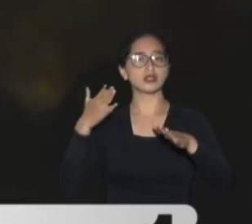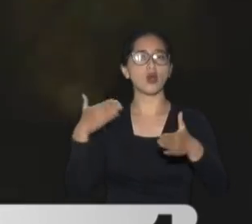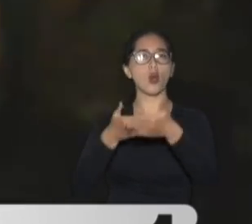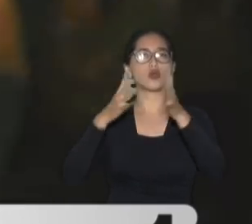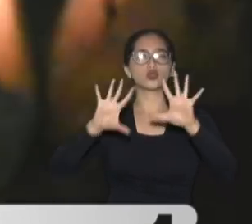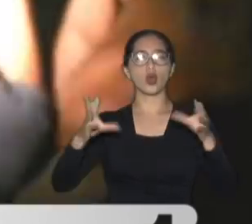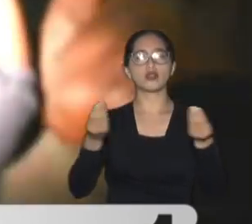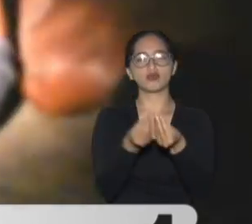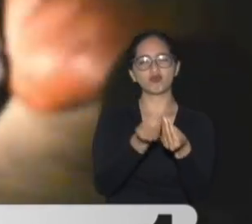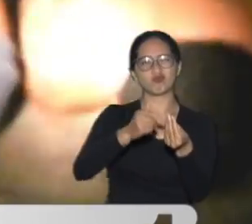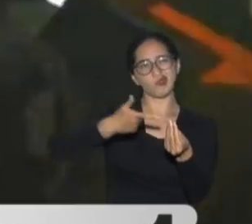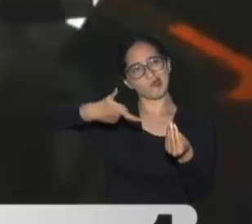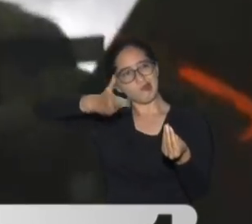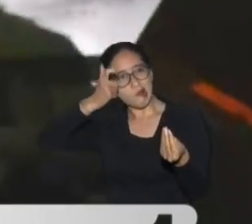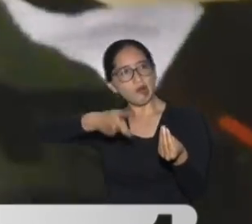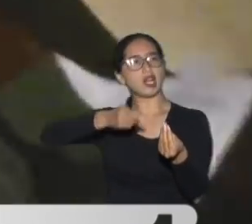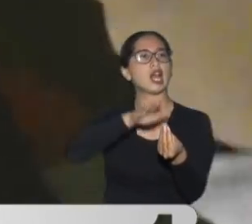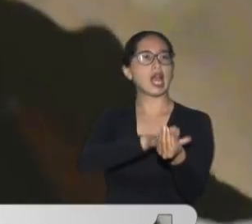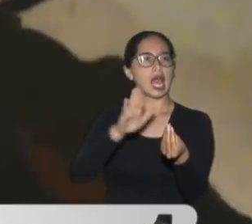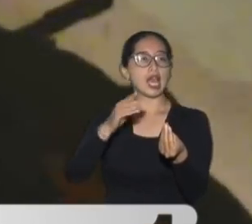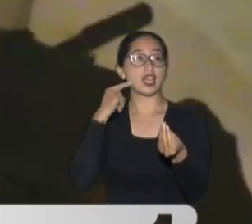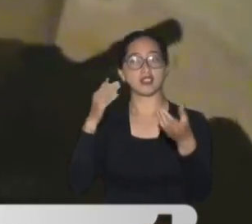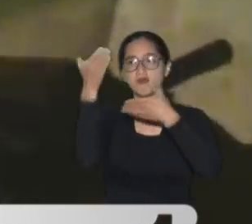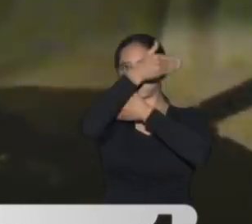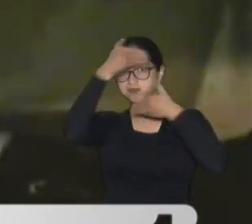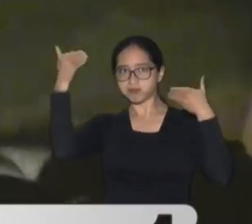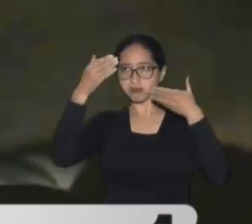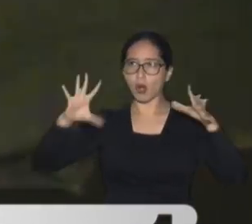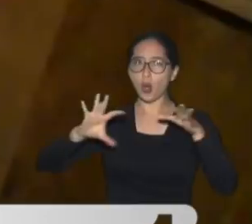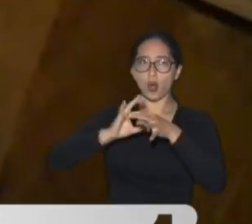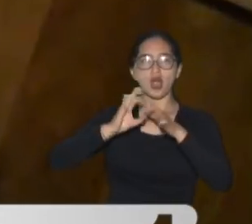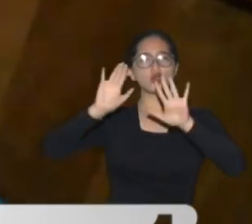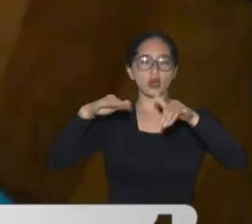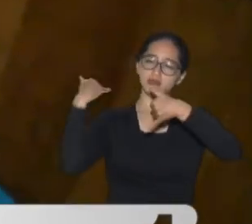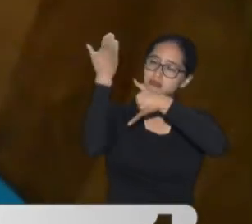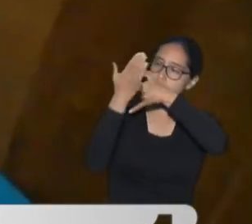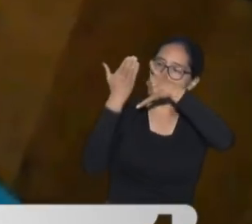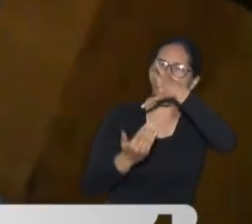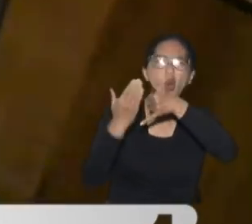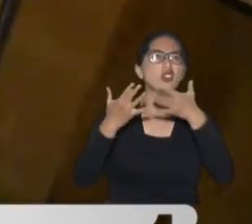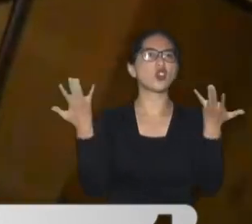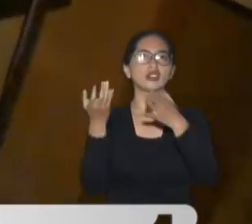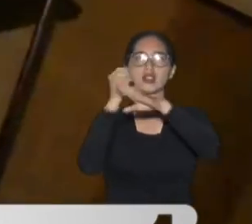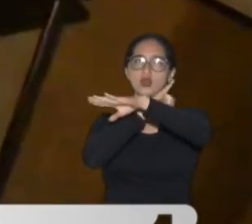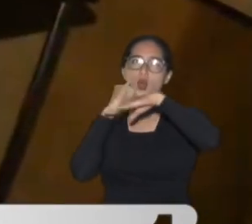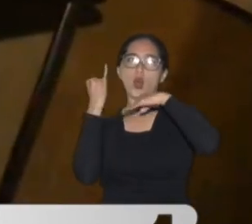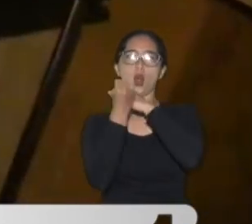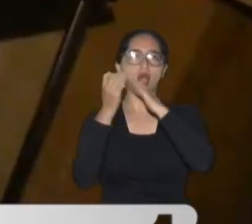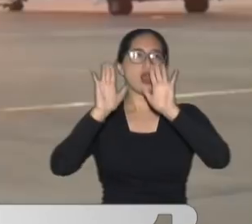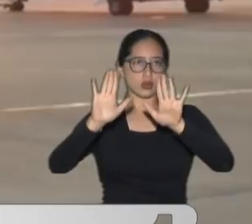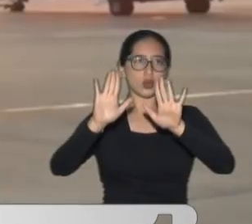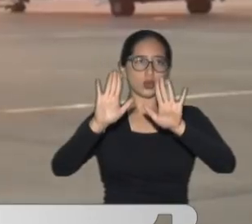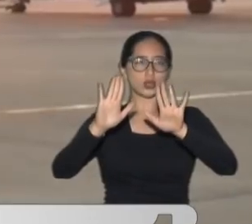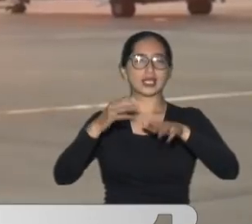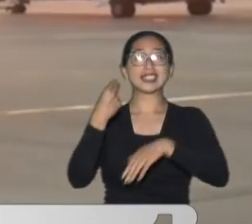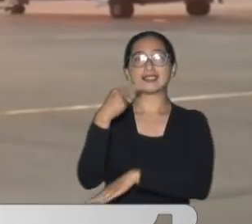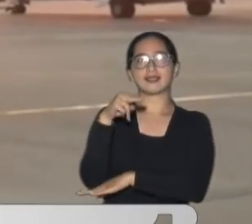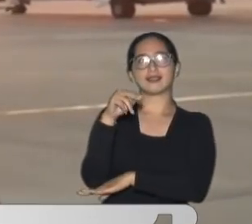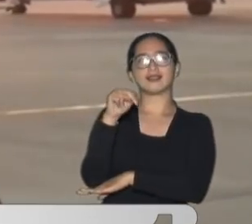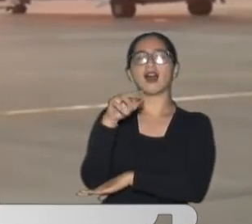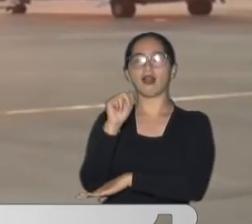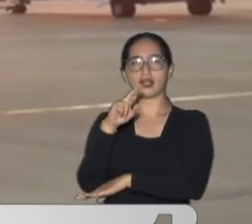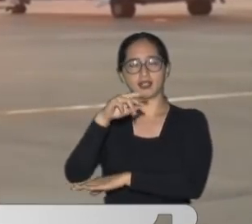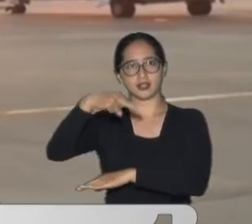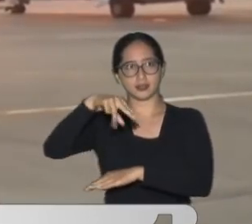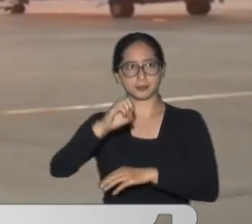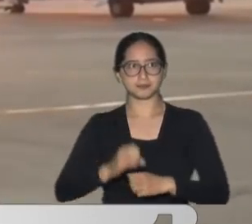delincuencial organizado denominado Guerrillas Unidas del Pacífico, quienes delinquen en San Andrés de Tumaco, departamento del Nariño. En estos allanamientos